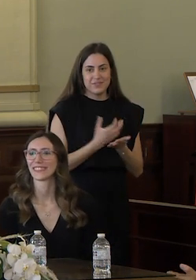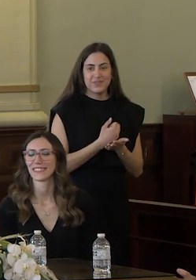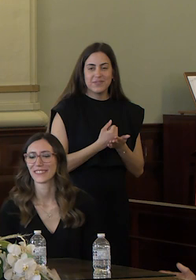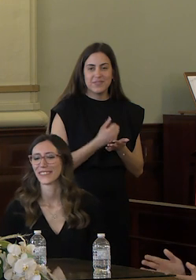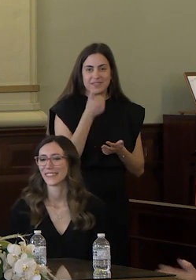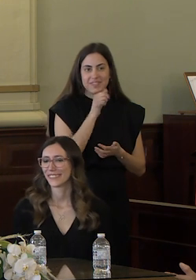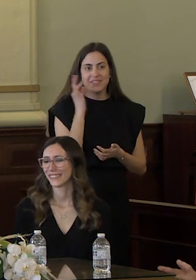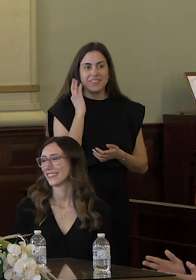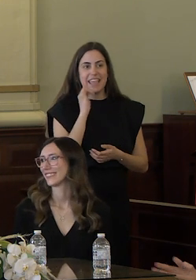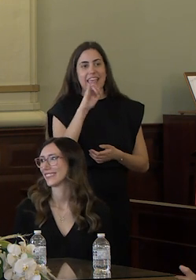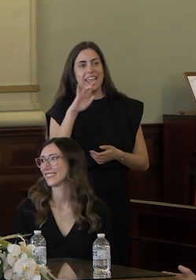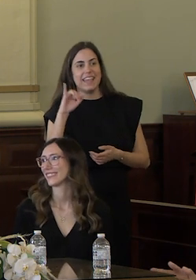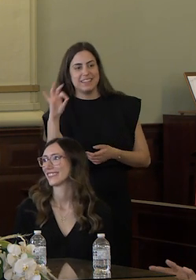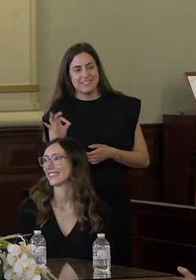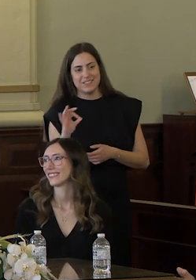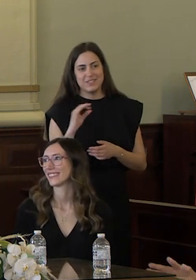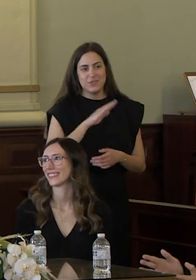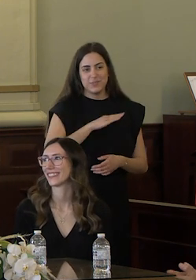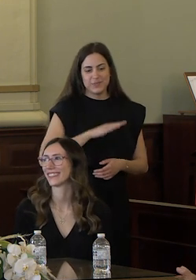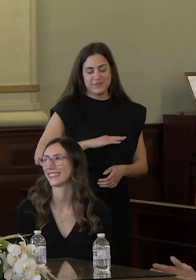deseamos, Iris,